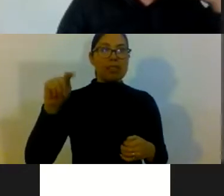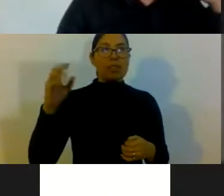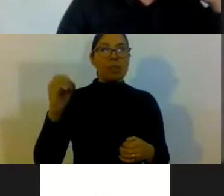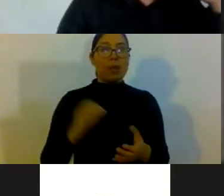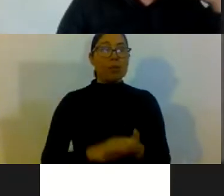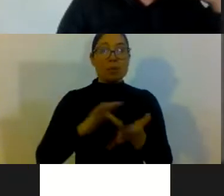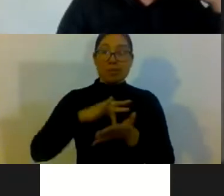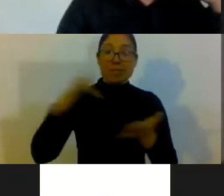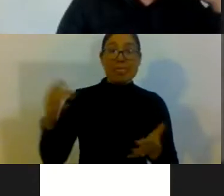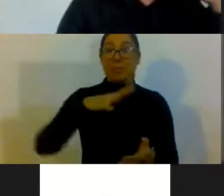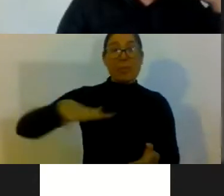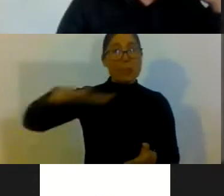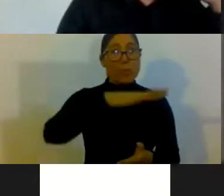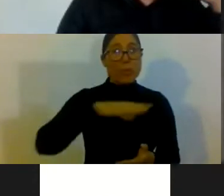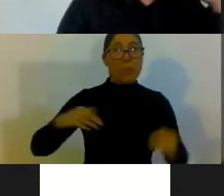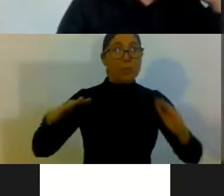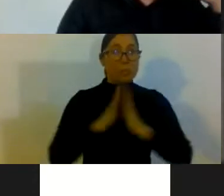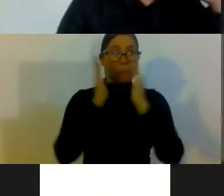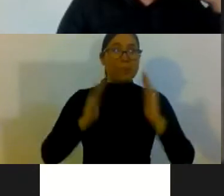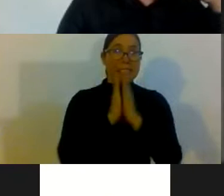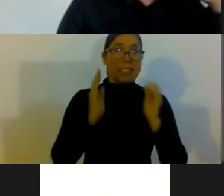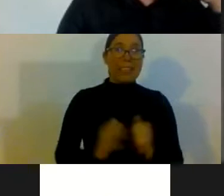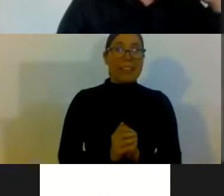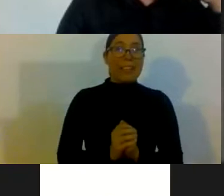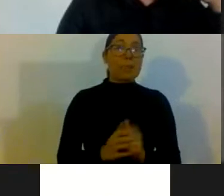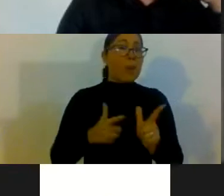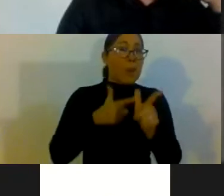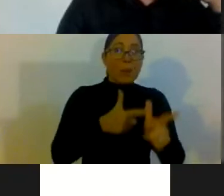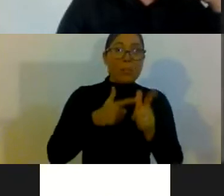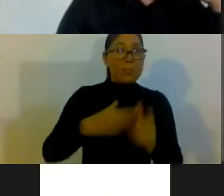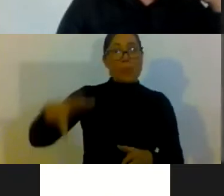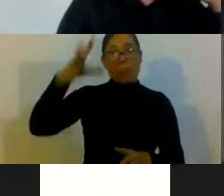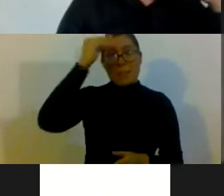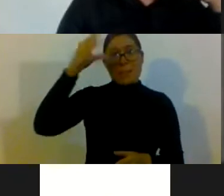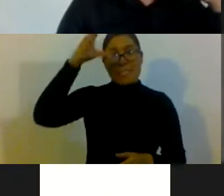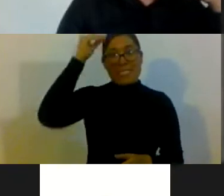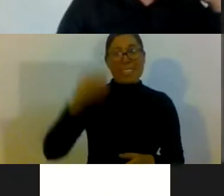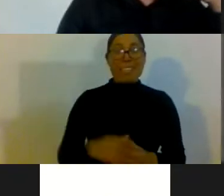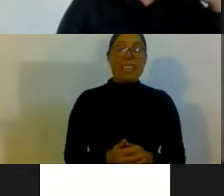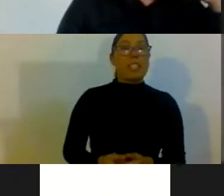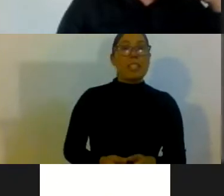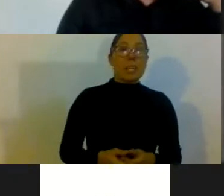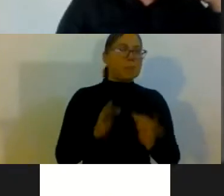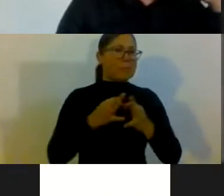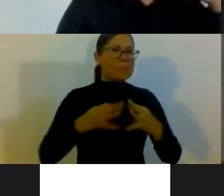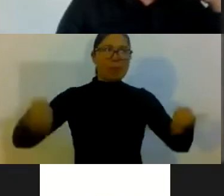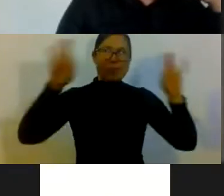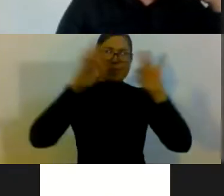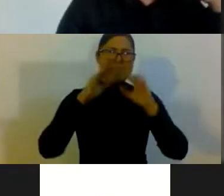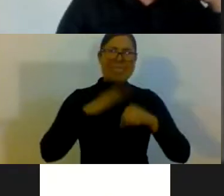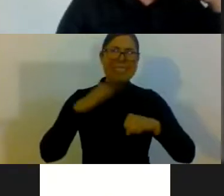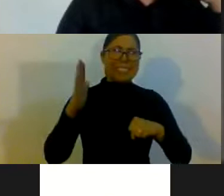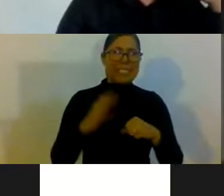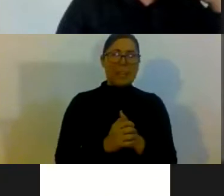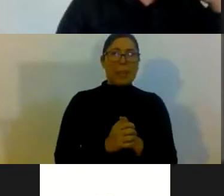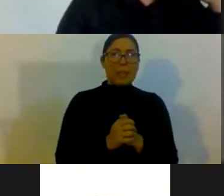todo de seguir facultando herramientas de protección para las niñas y los niños. Estamos a sus órdenes. Por ahí recordarles